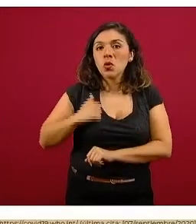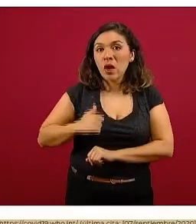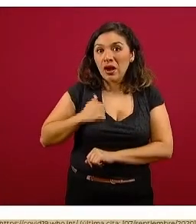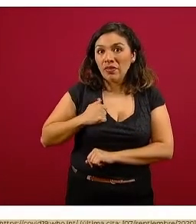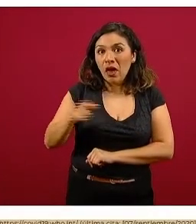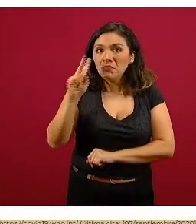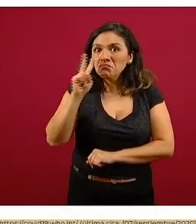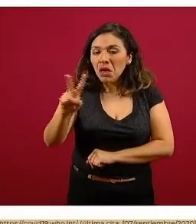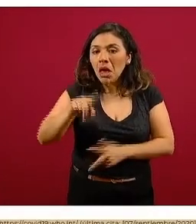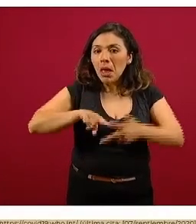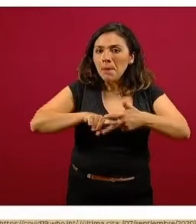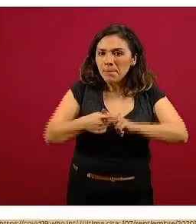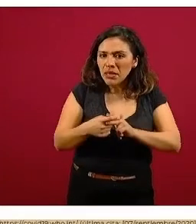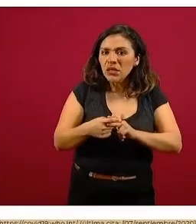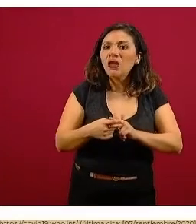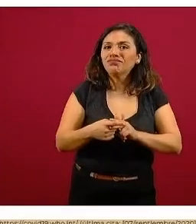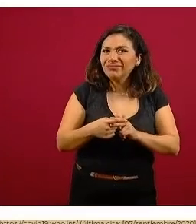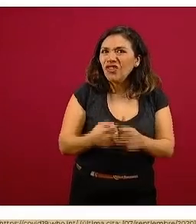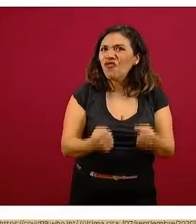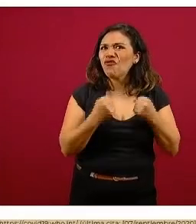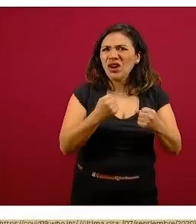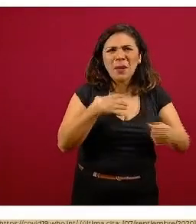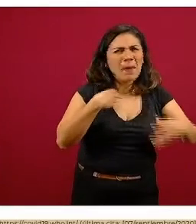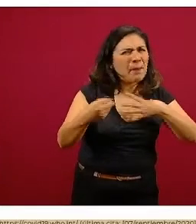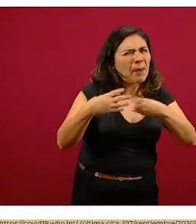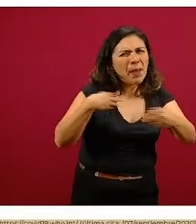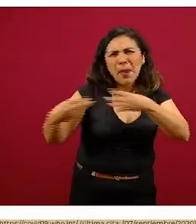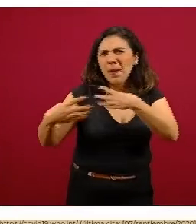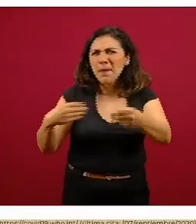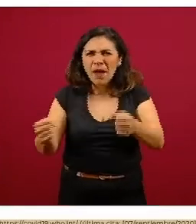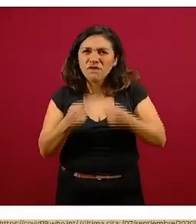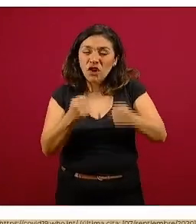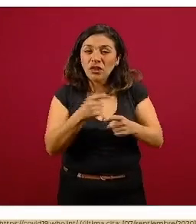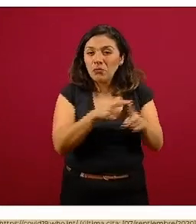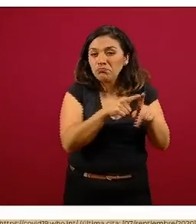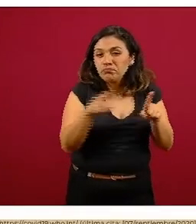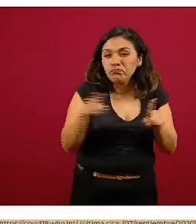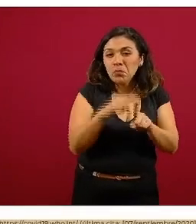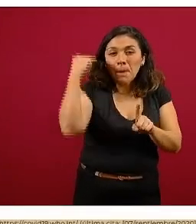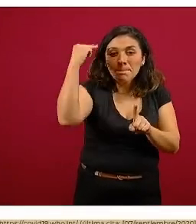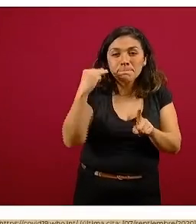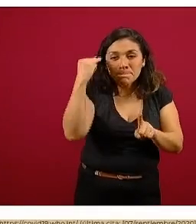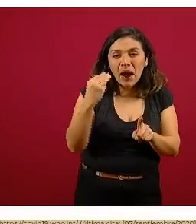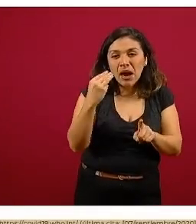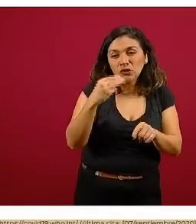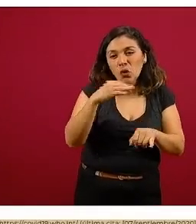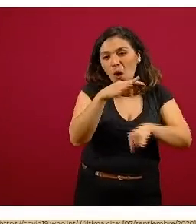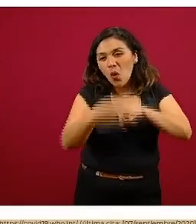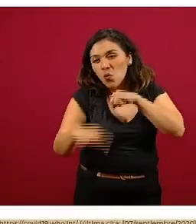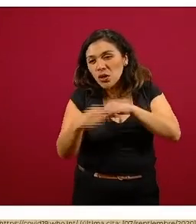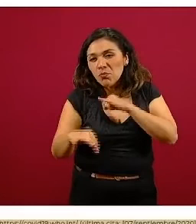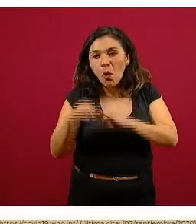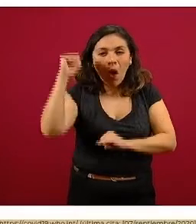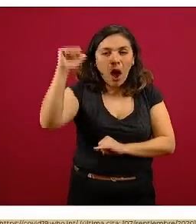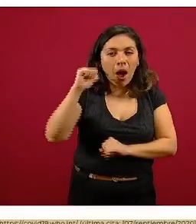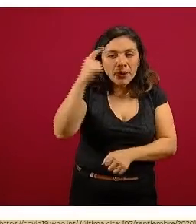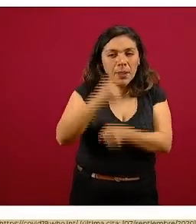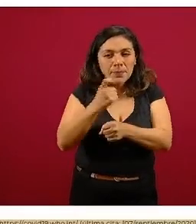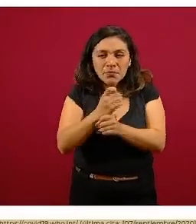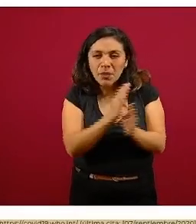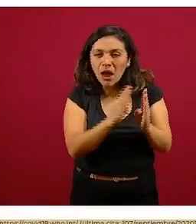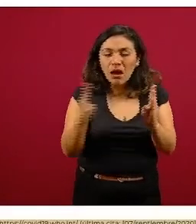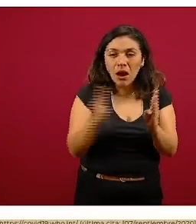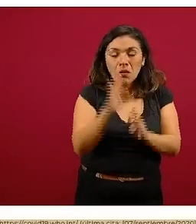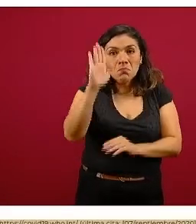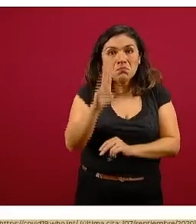ver que inició una transmisión importante en el fines de marzo, primeros de abril, lo que parecía en su